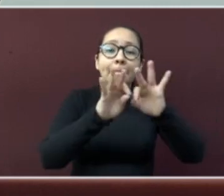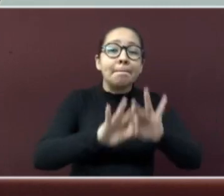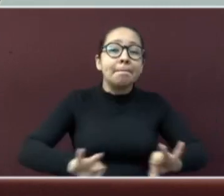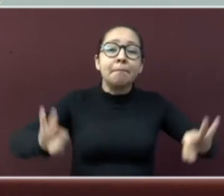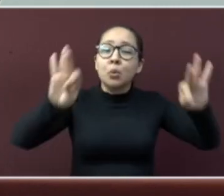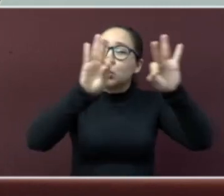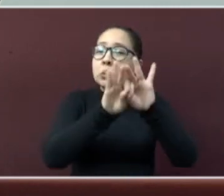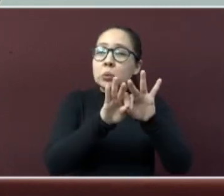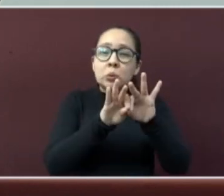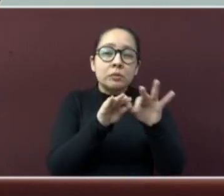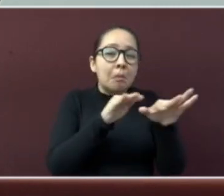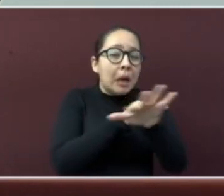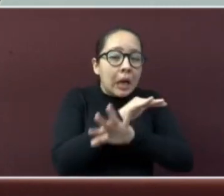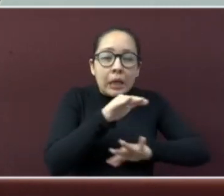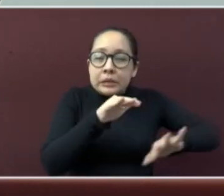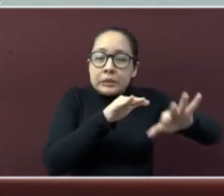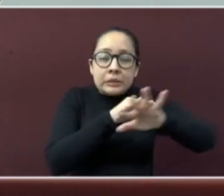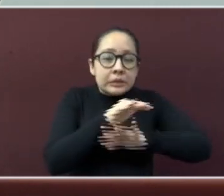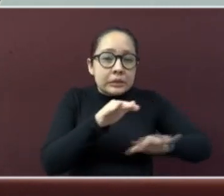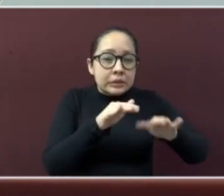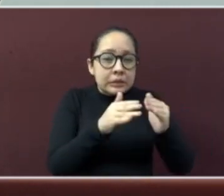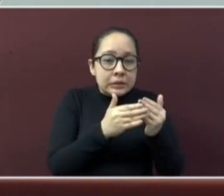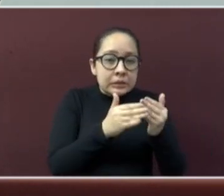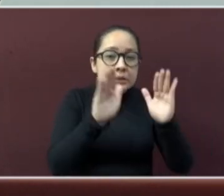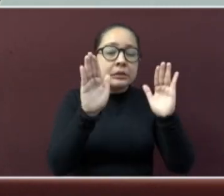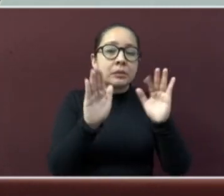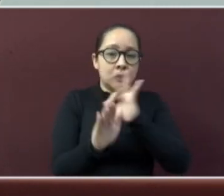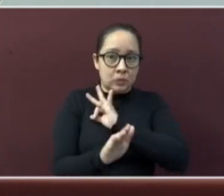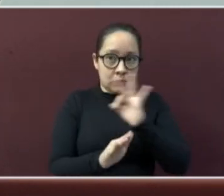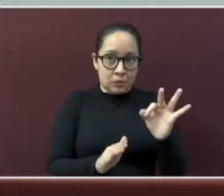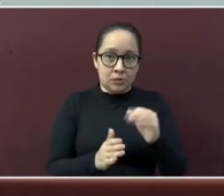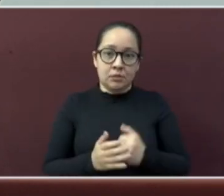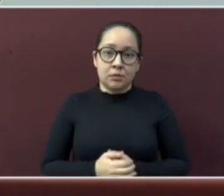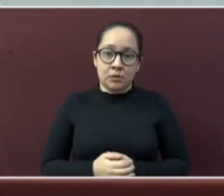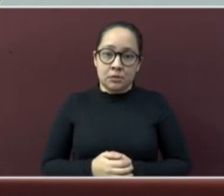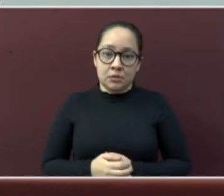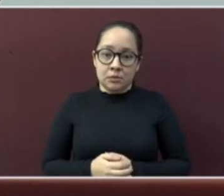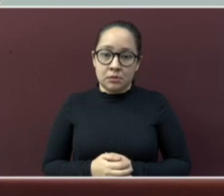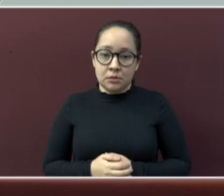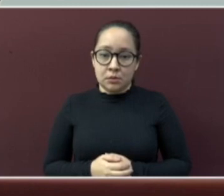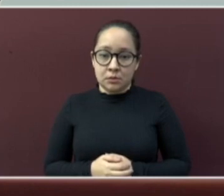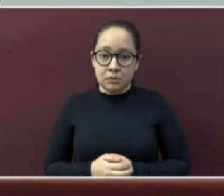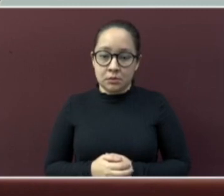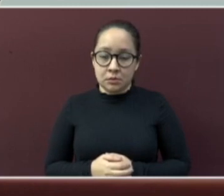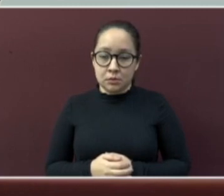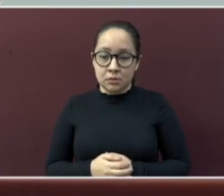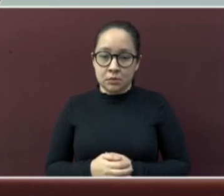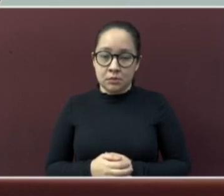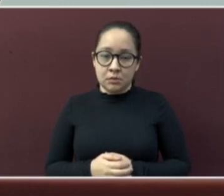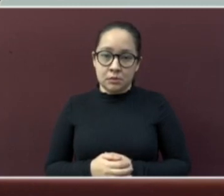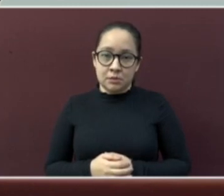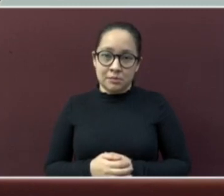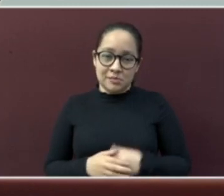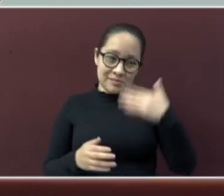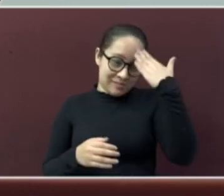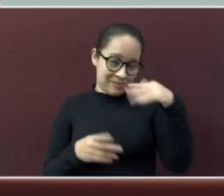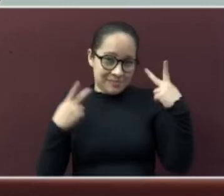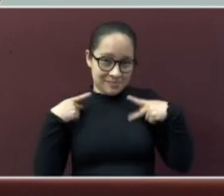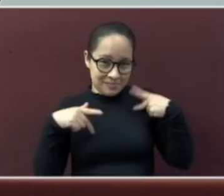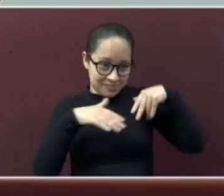riesgo en poner en riesgo el contagio y transmisión a trabajadores